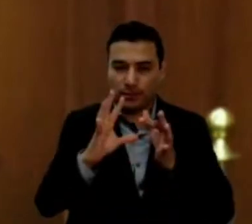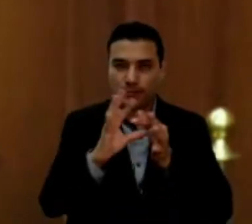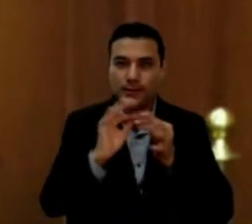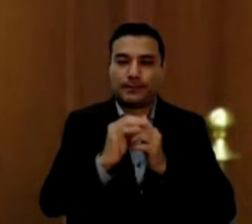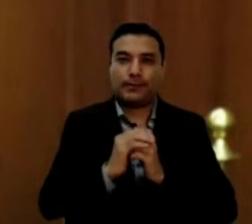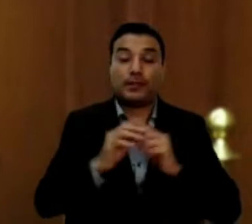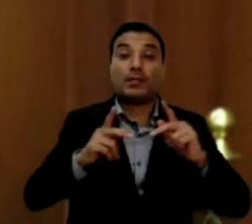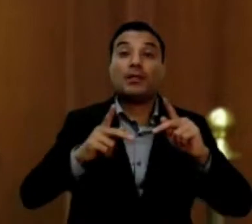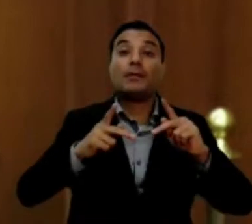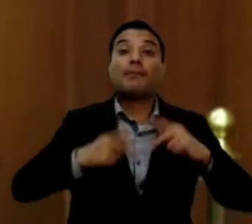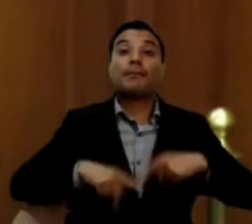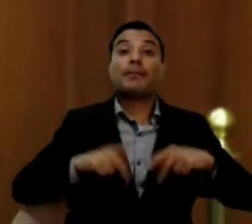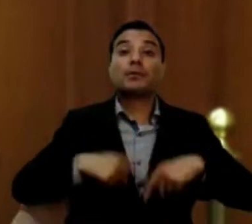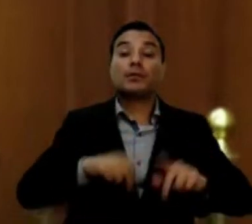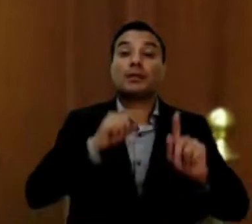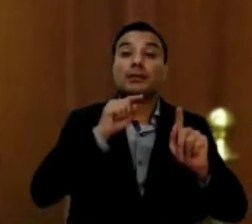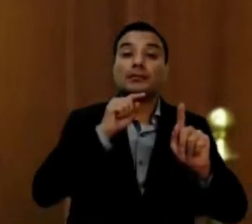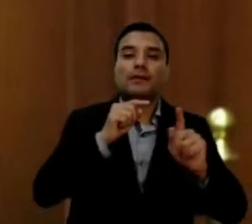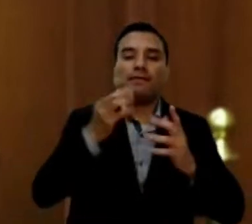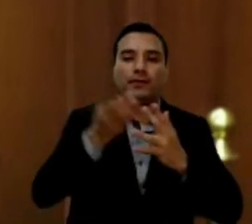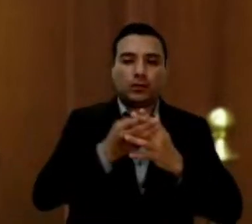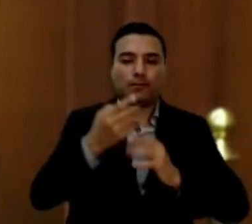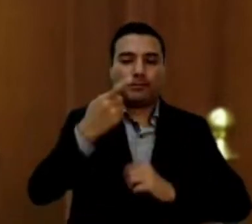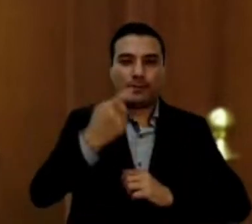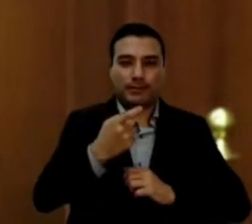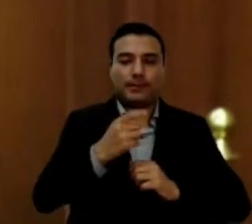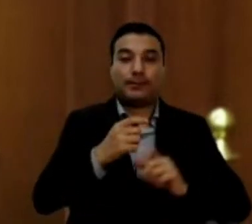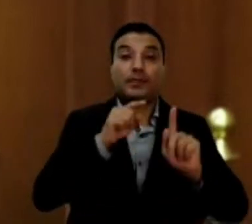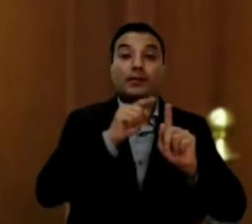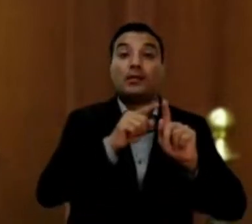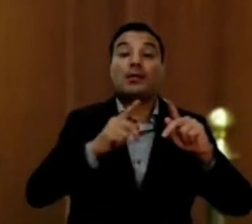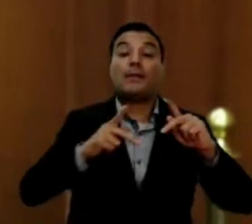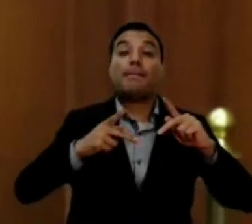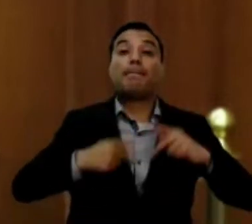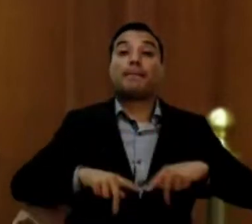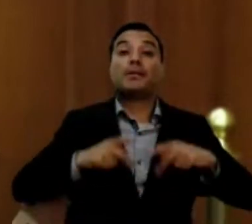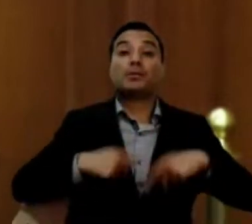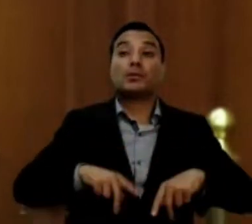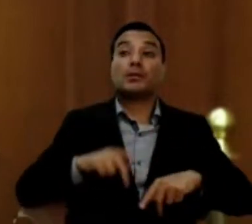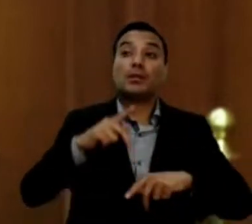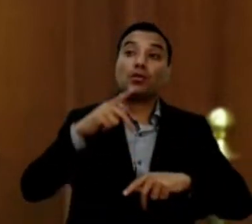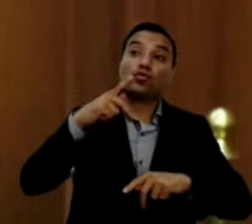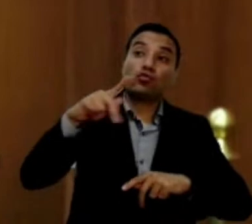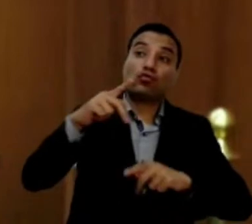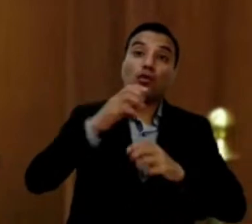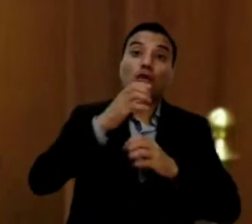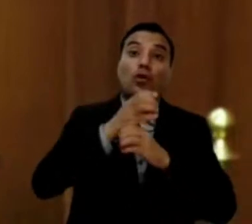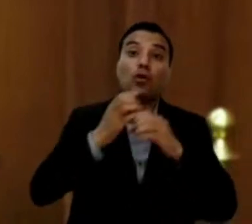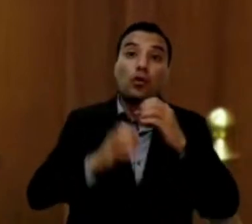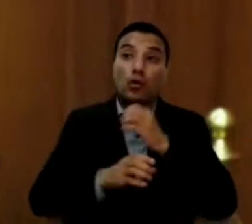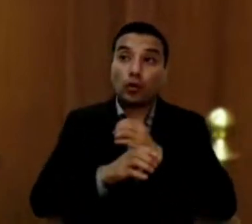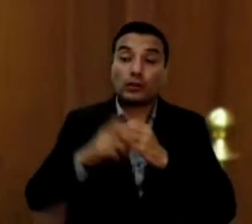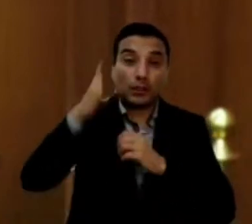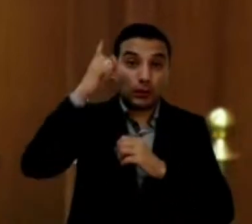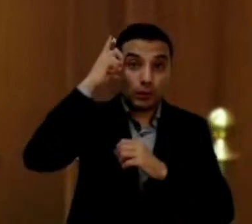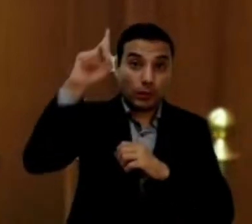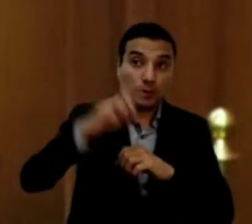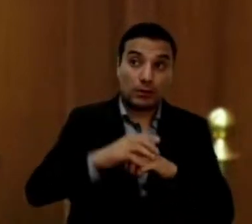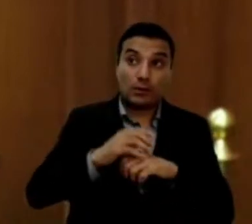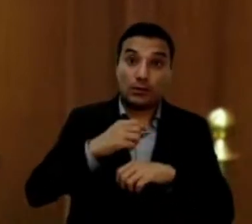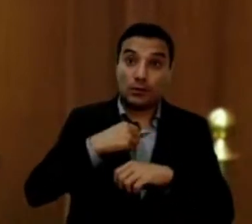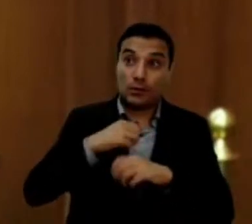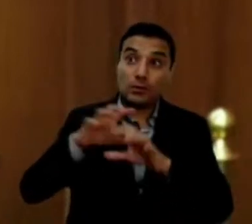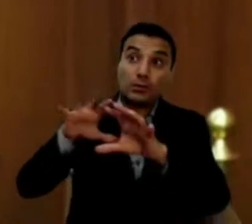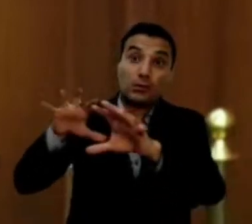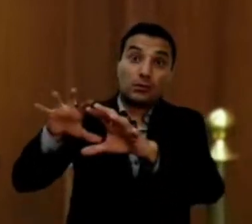que, fracción primera, se apodere o disponga de un bien mueble propio que se encuentre en poder de otra